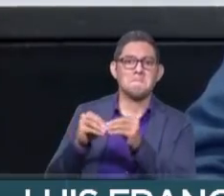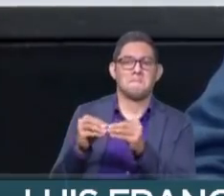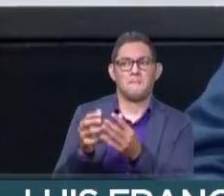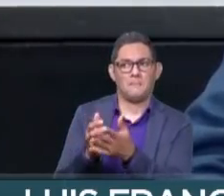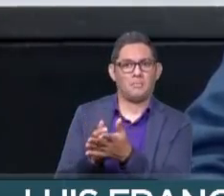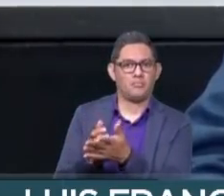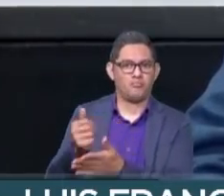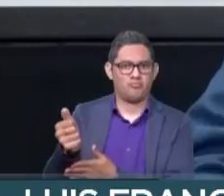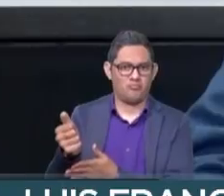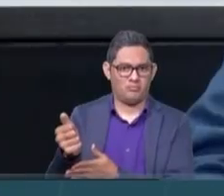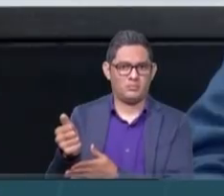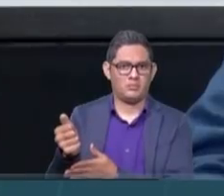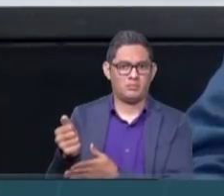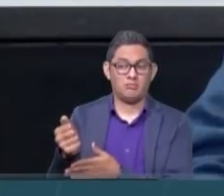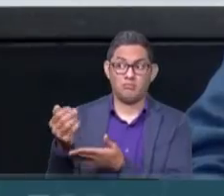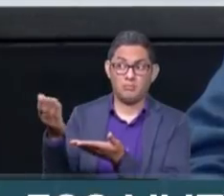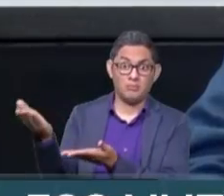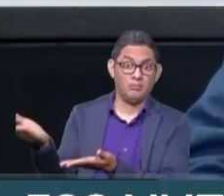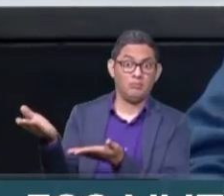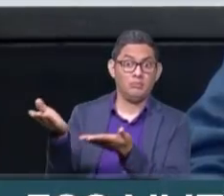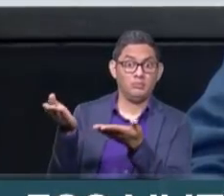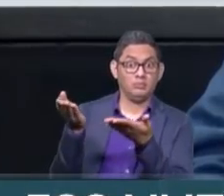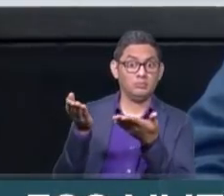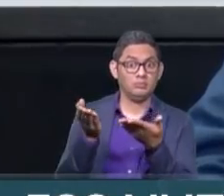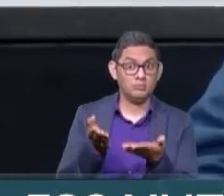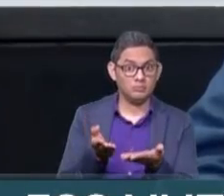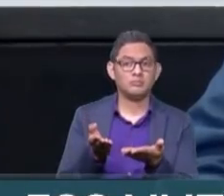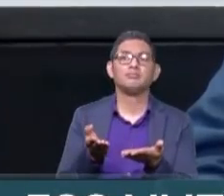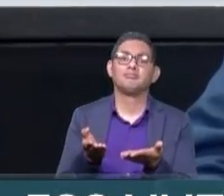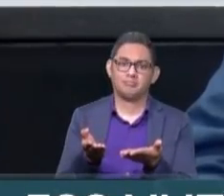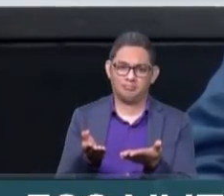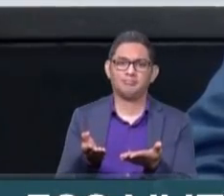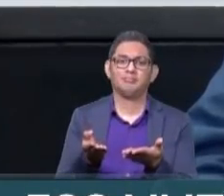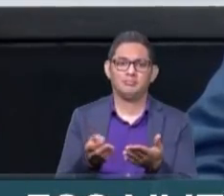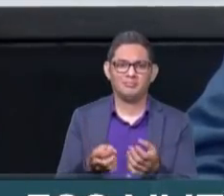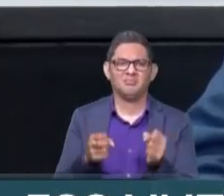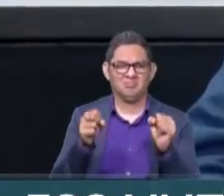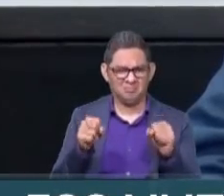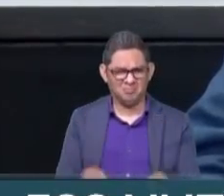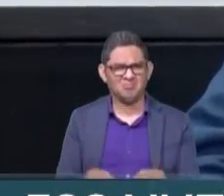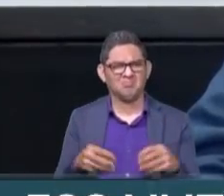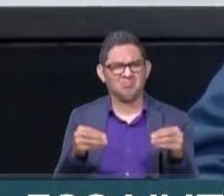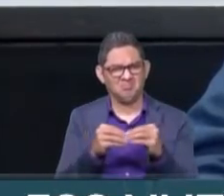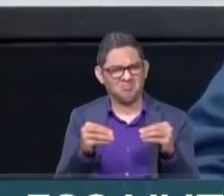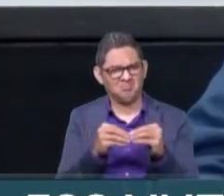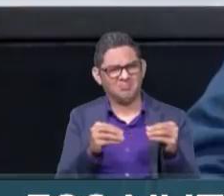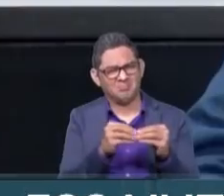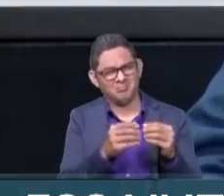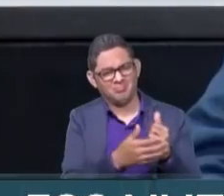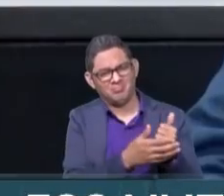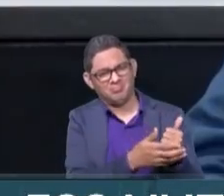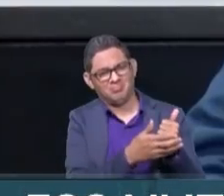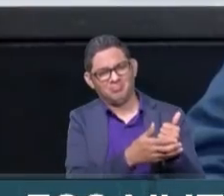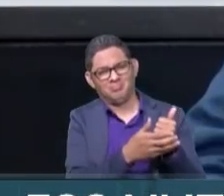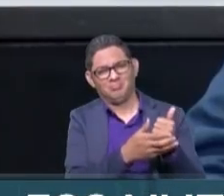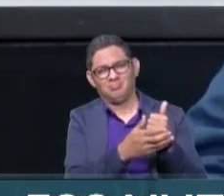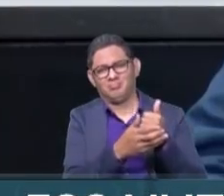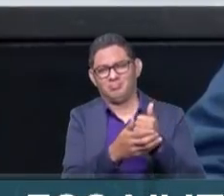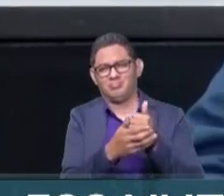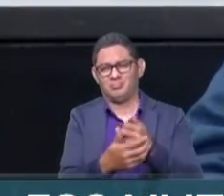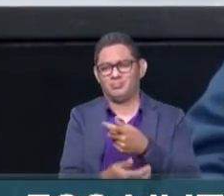adicional permitirá completar y reforzar el esquema de vacunación contra el